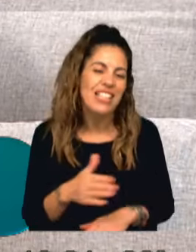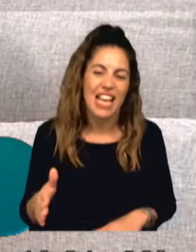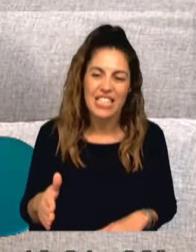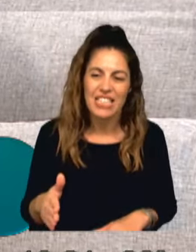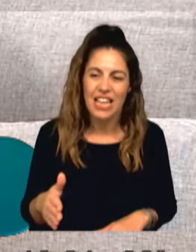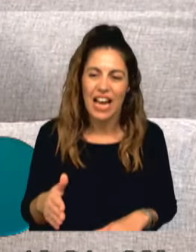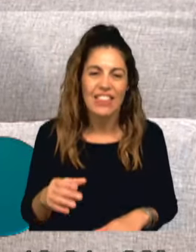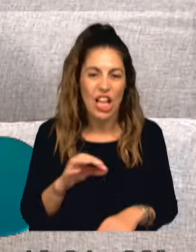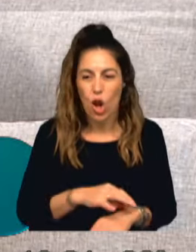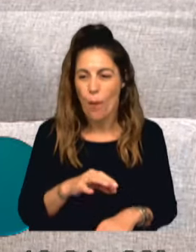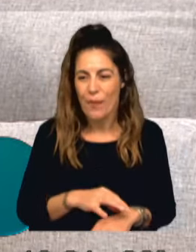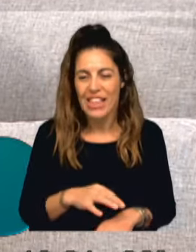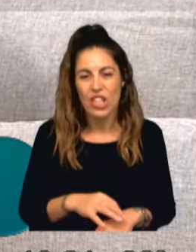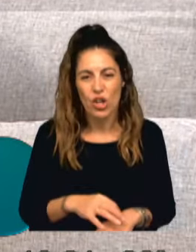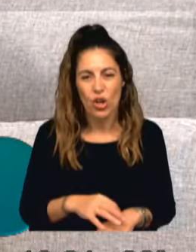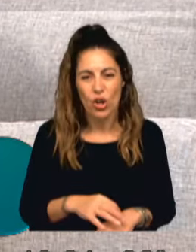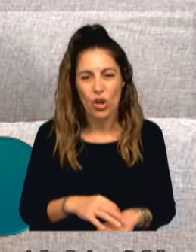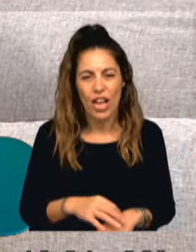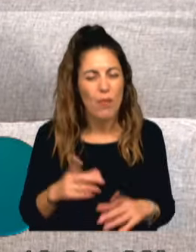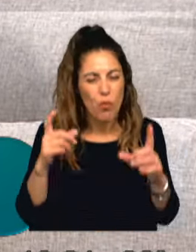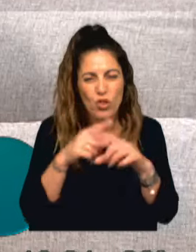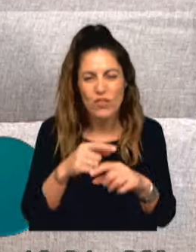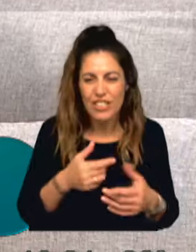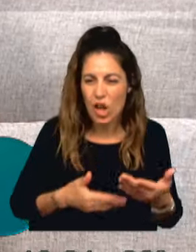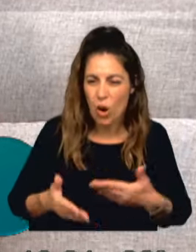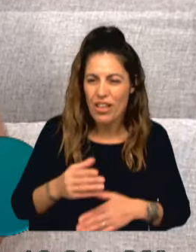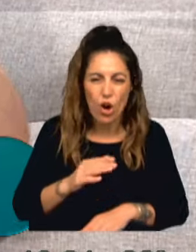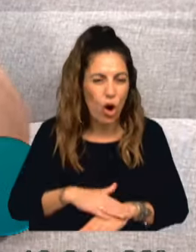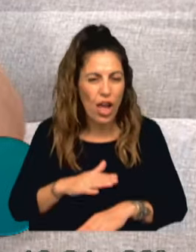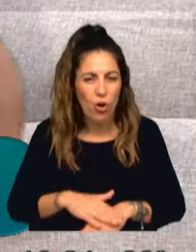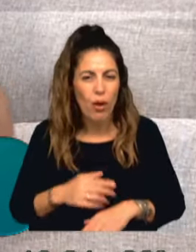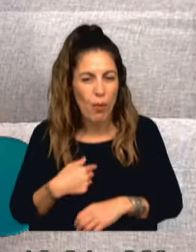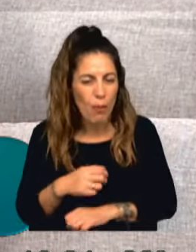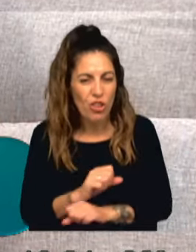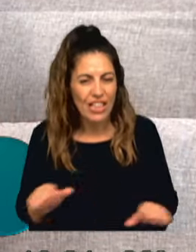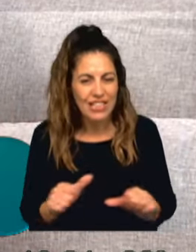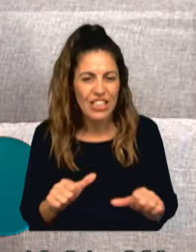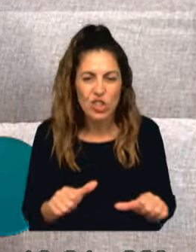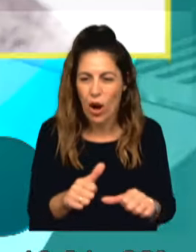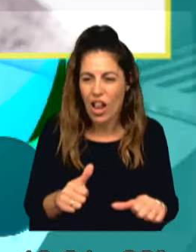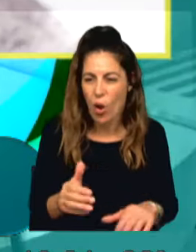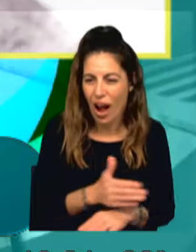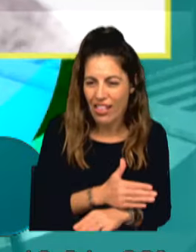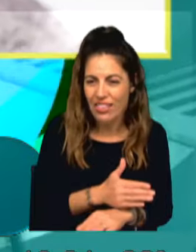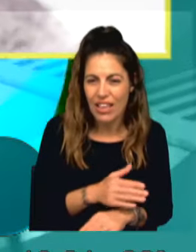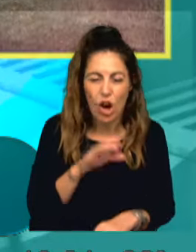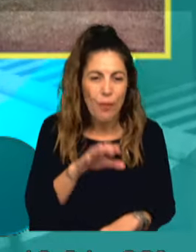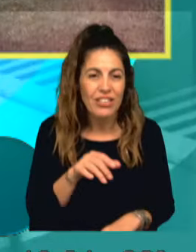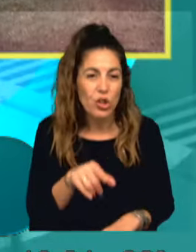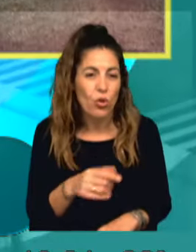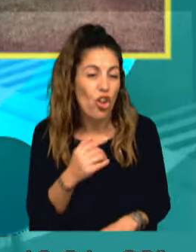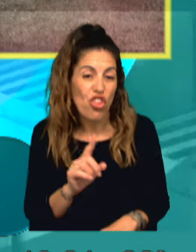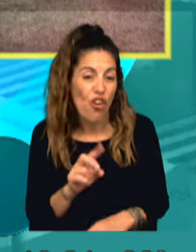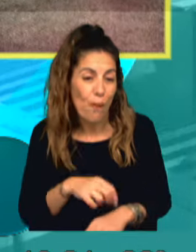de la parte médica y demás es muy difícil convivir con la culpa de que vos podrías haber hecho no haber hecho algo con la mascota siendo que uno no